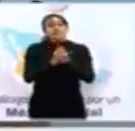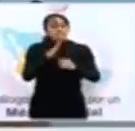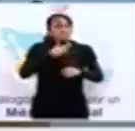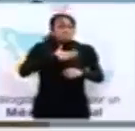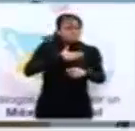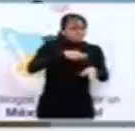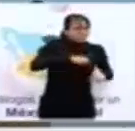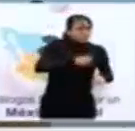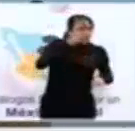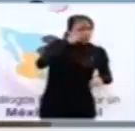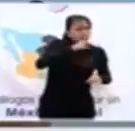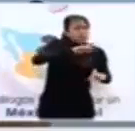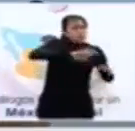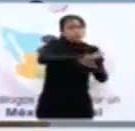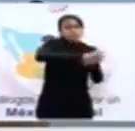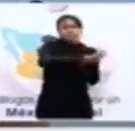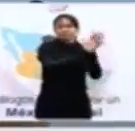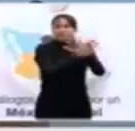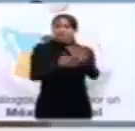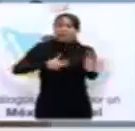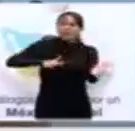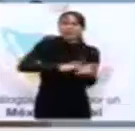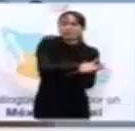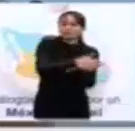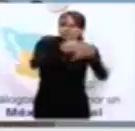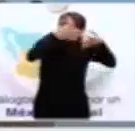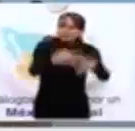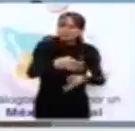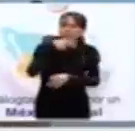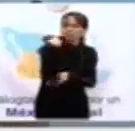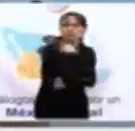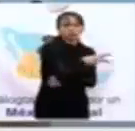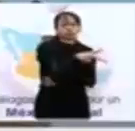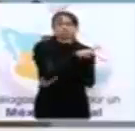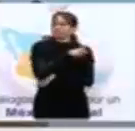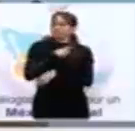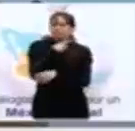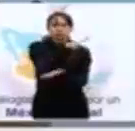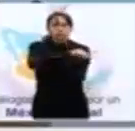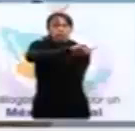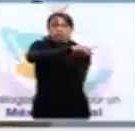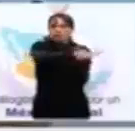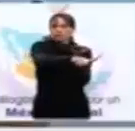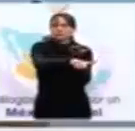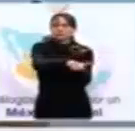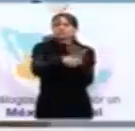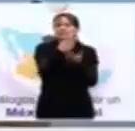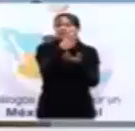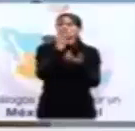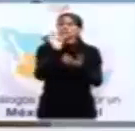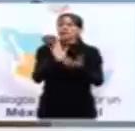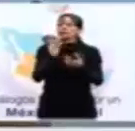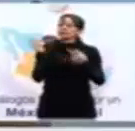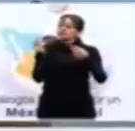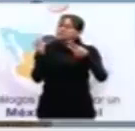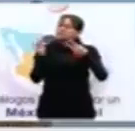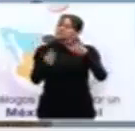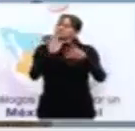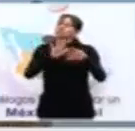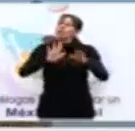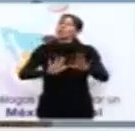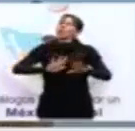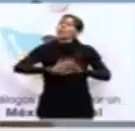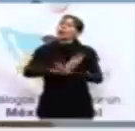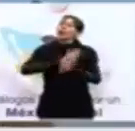¿no? Esos 3 elementos, ¿no?, que tienen que ver con el financiamiento, están hablando de un cambio. El Senado debiera